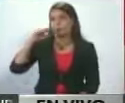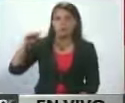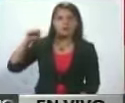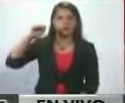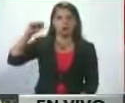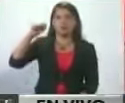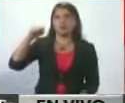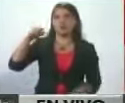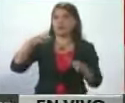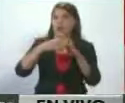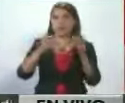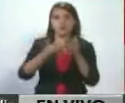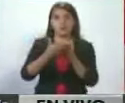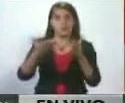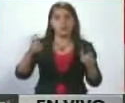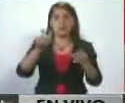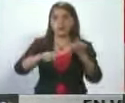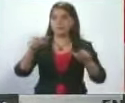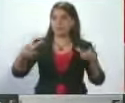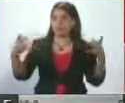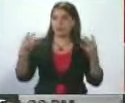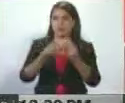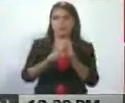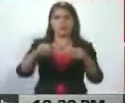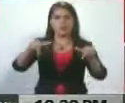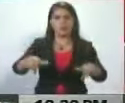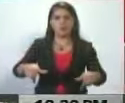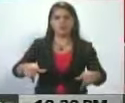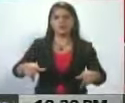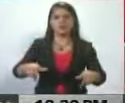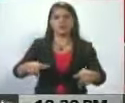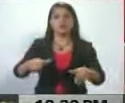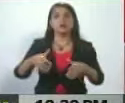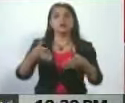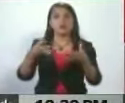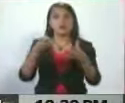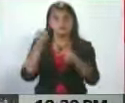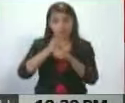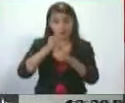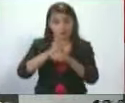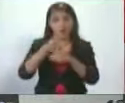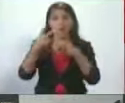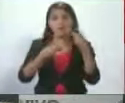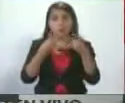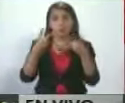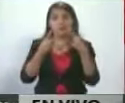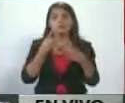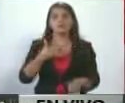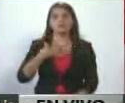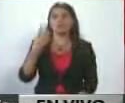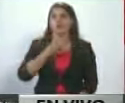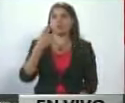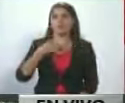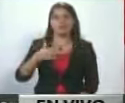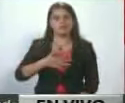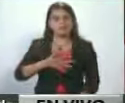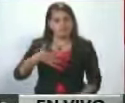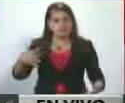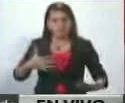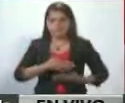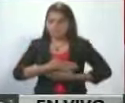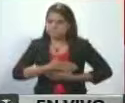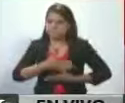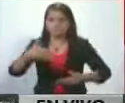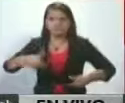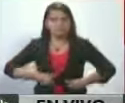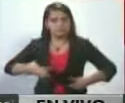todos sus compañeros que lo acompañamos en la dirección política, nos compromete a dejar el alma, el corazón y